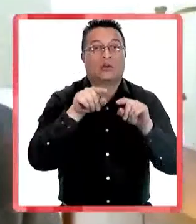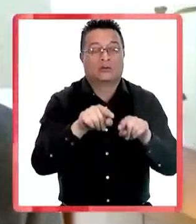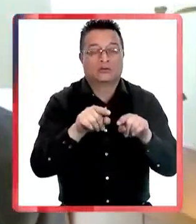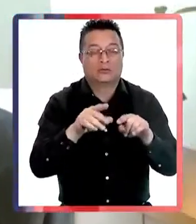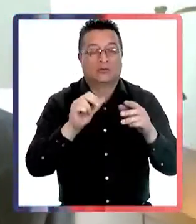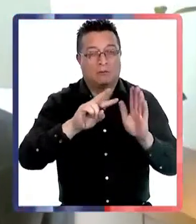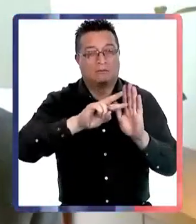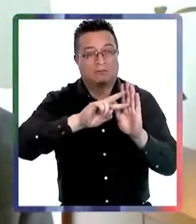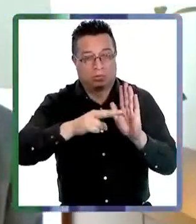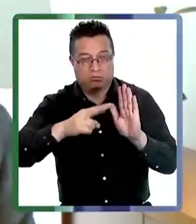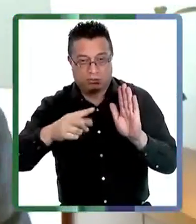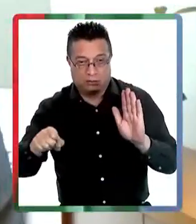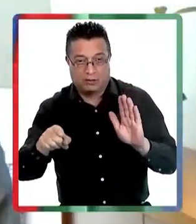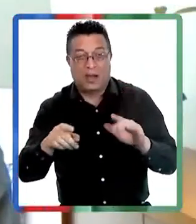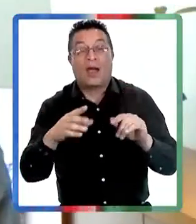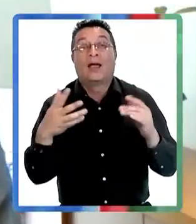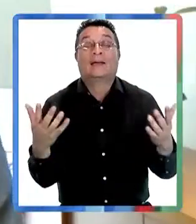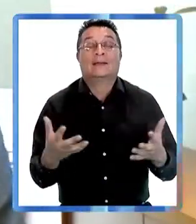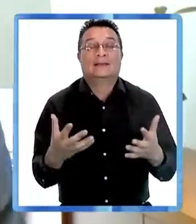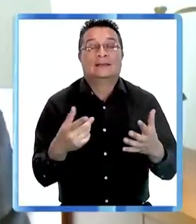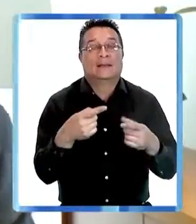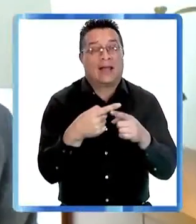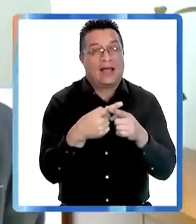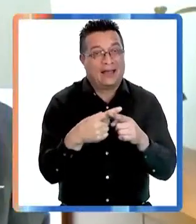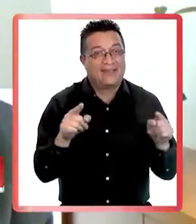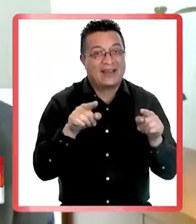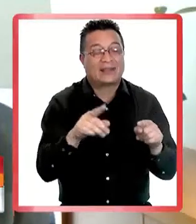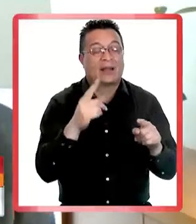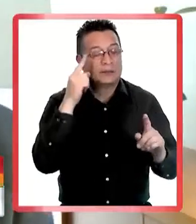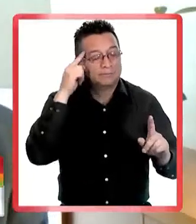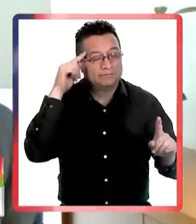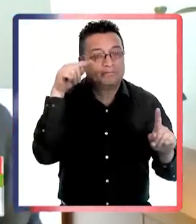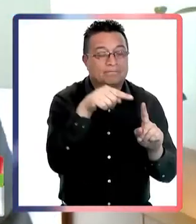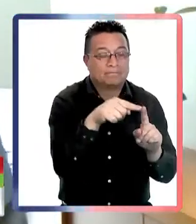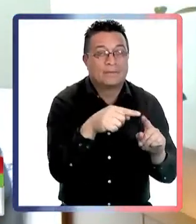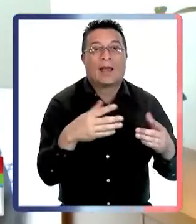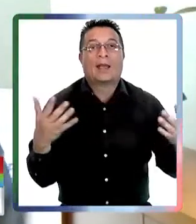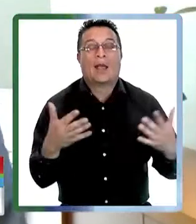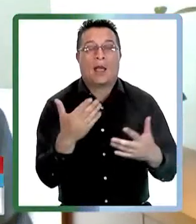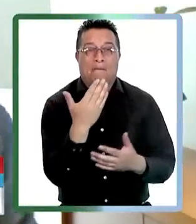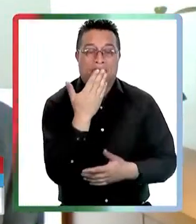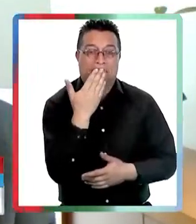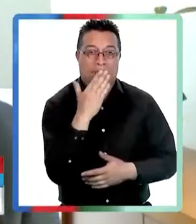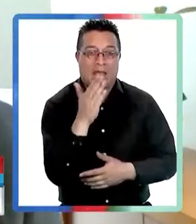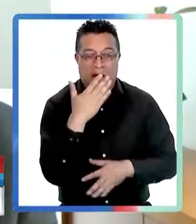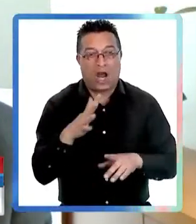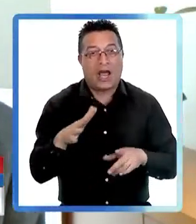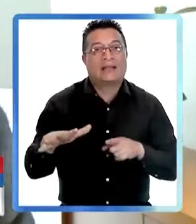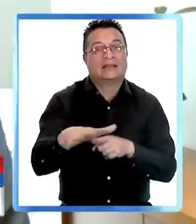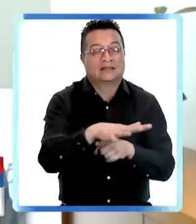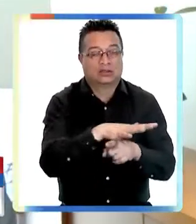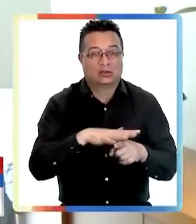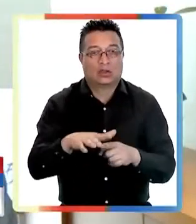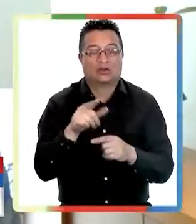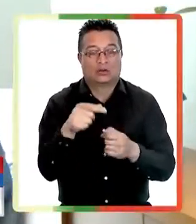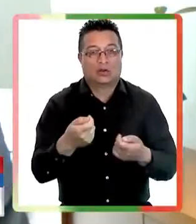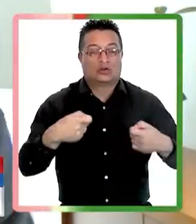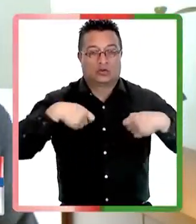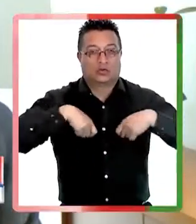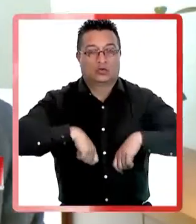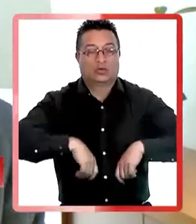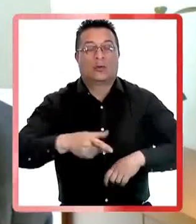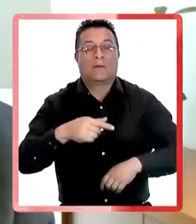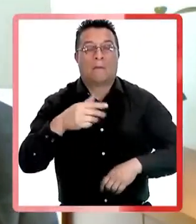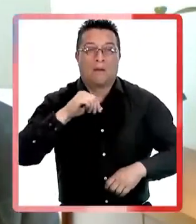y correctivos que por una parte van a apuntar a mejorar la situación de los segmentos de